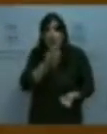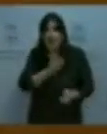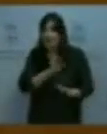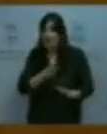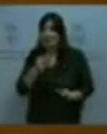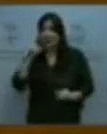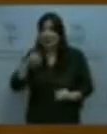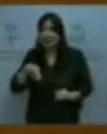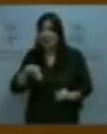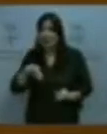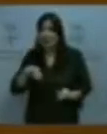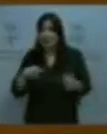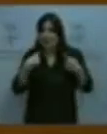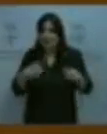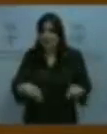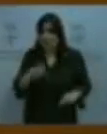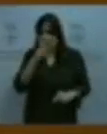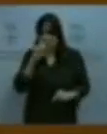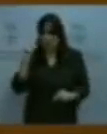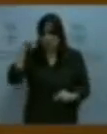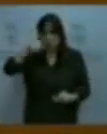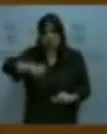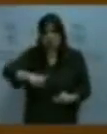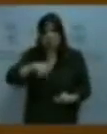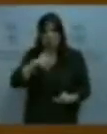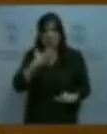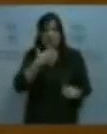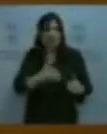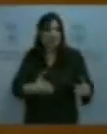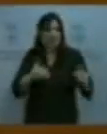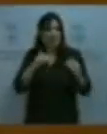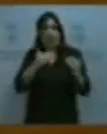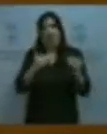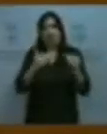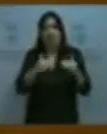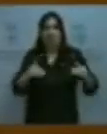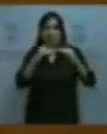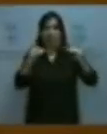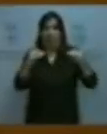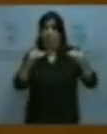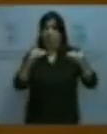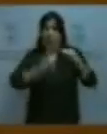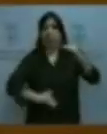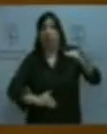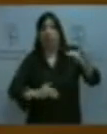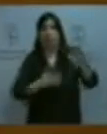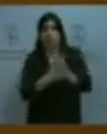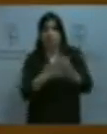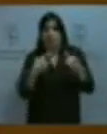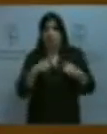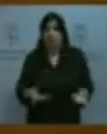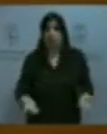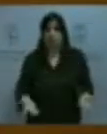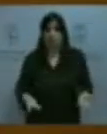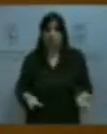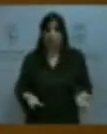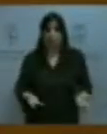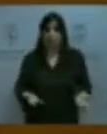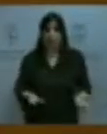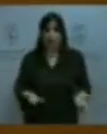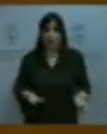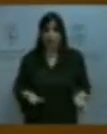ha habido asimetría, es que es un fracaso. No tenemos. Pero usted, ¿cuál es el problema? Que usted